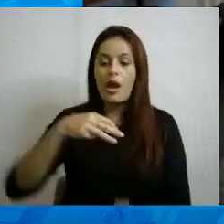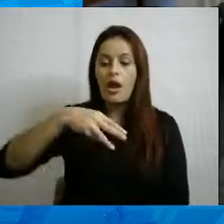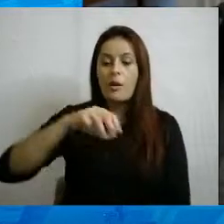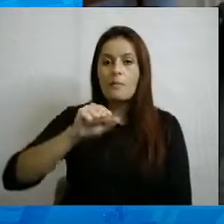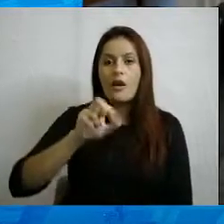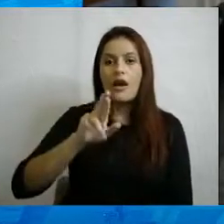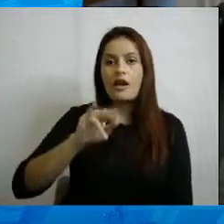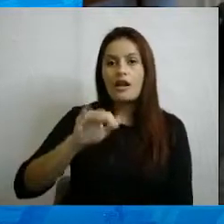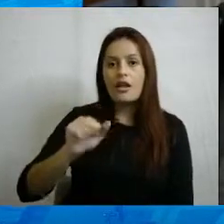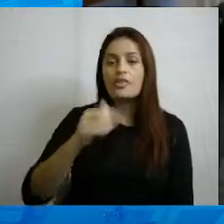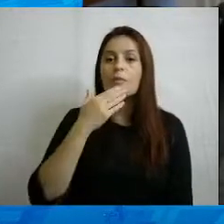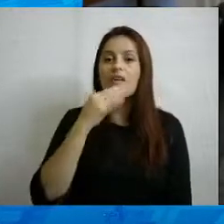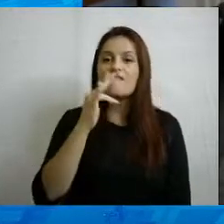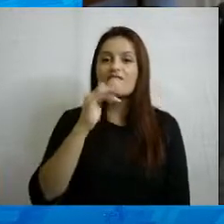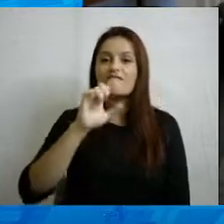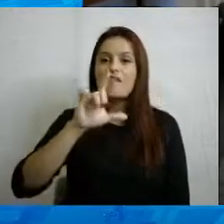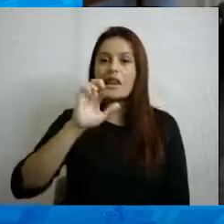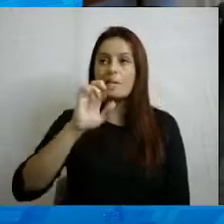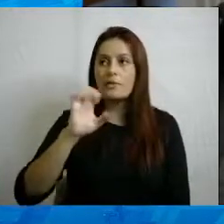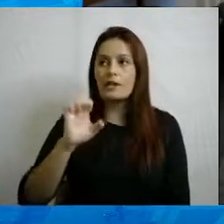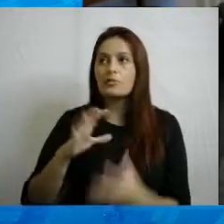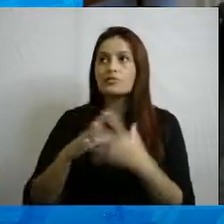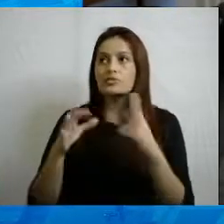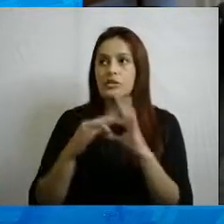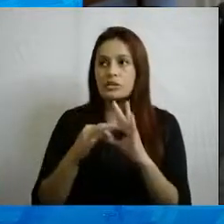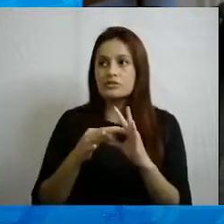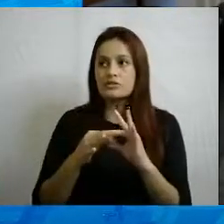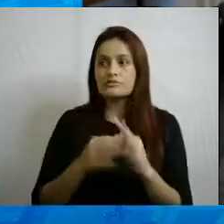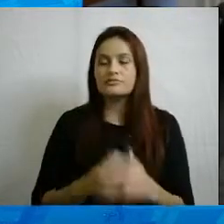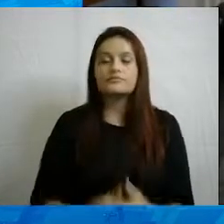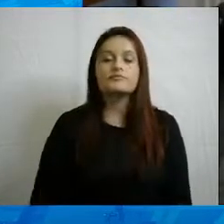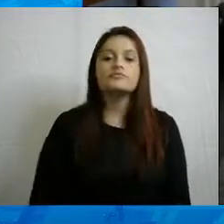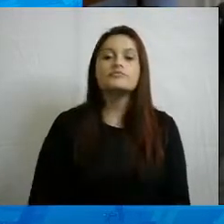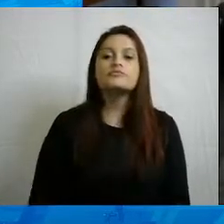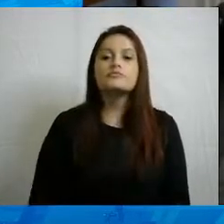Felipe. Gracias. Quedamos entonces en tomar contacto.